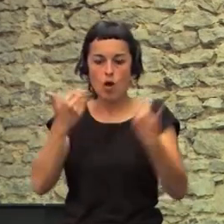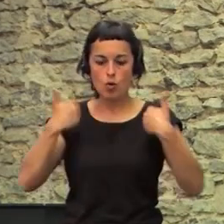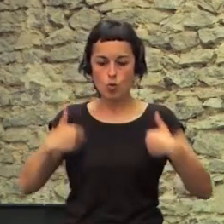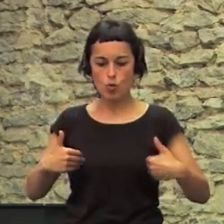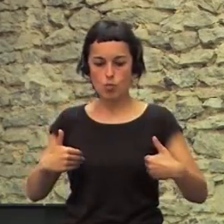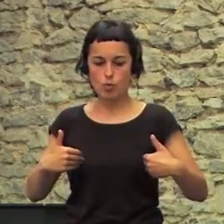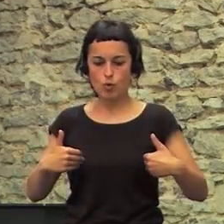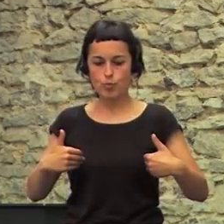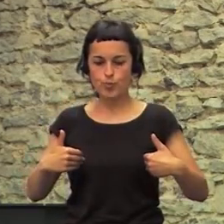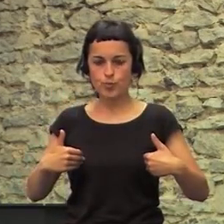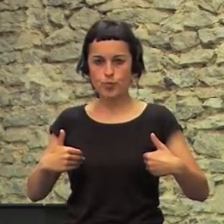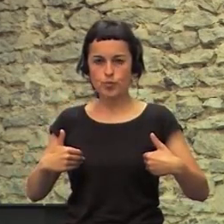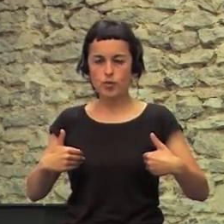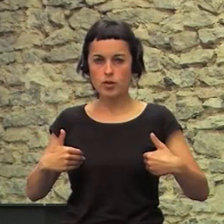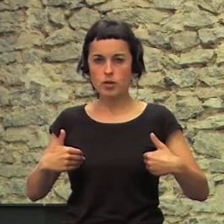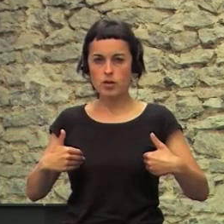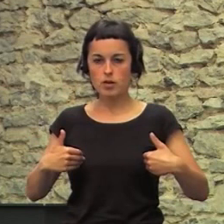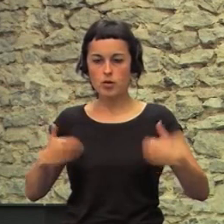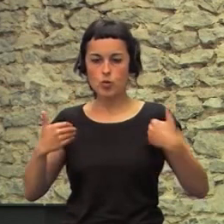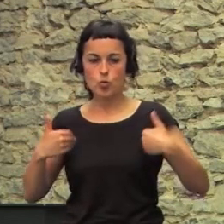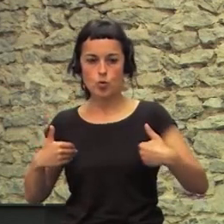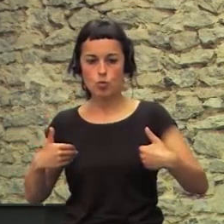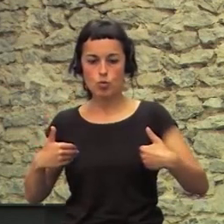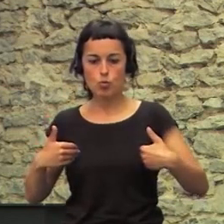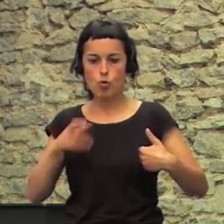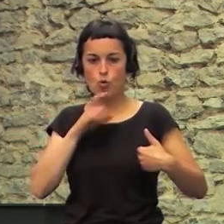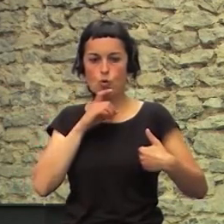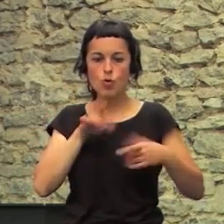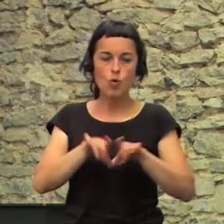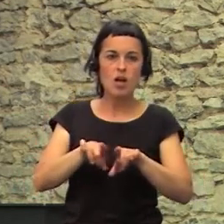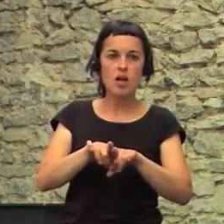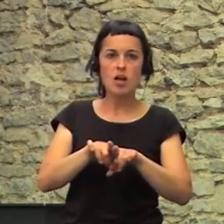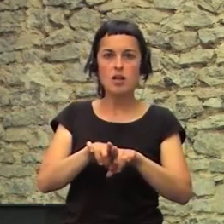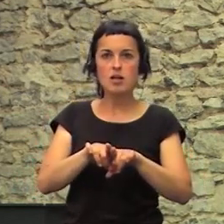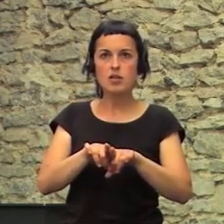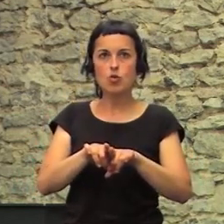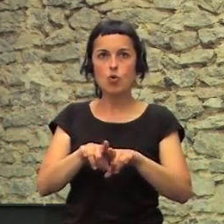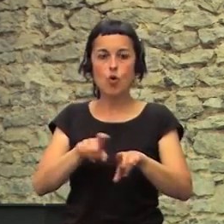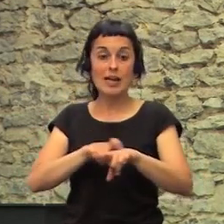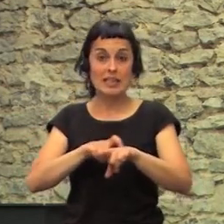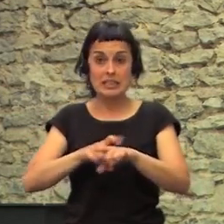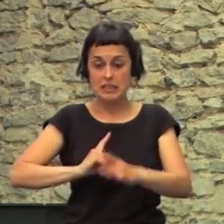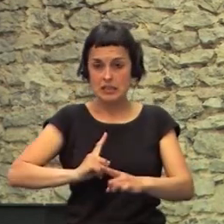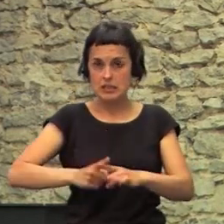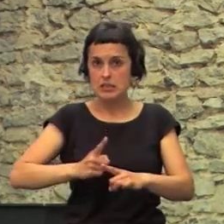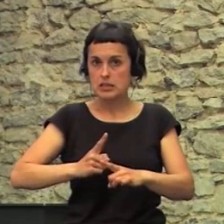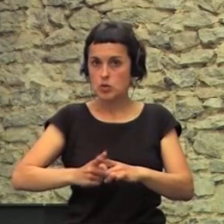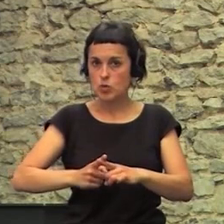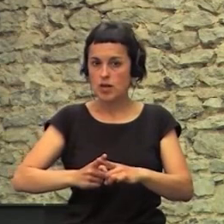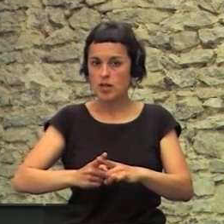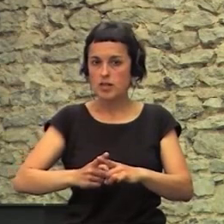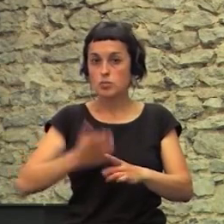con definiciones podrían definirse las personas como personas cuyas características sexuales, empezando